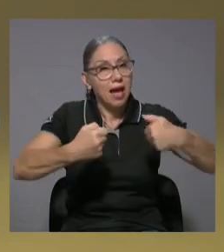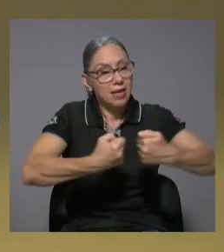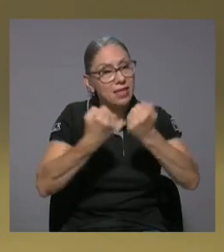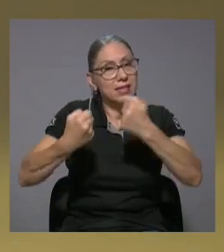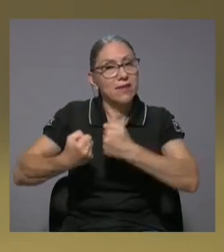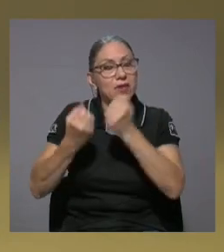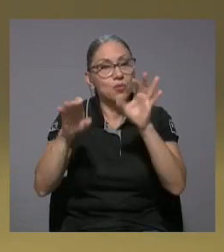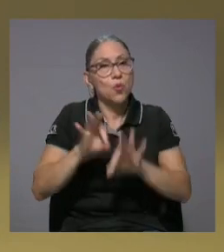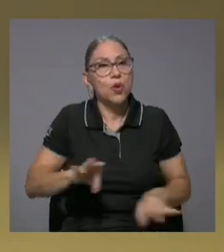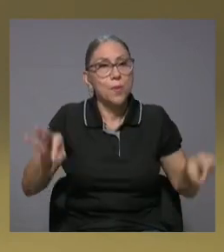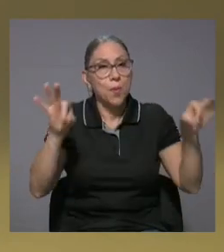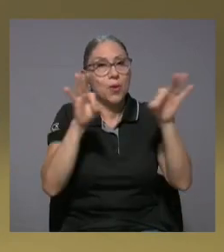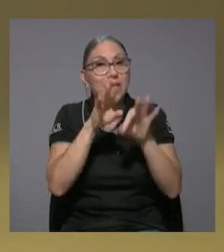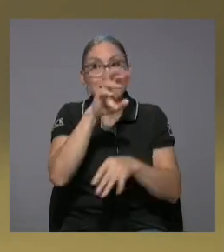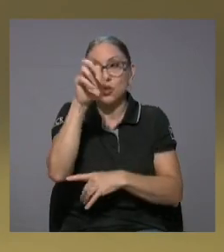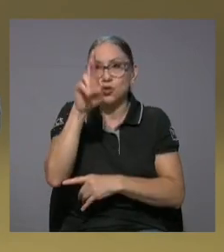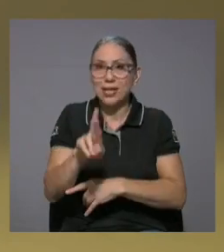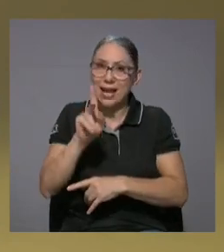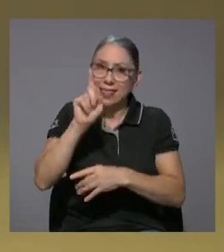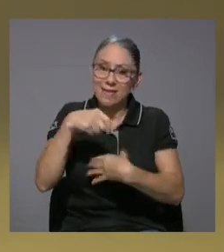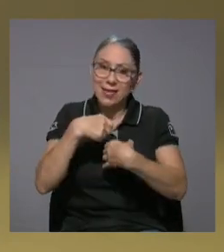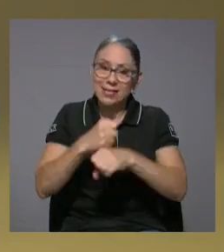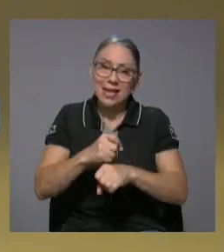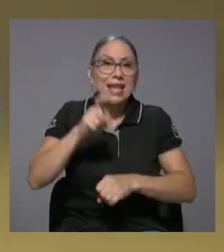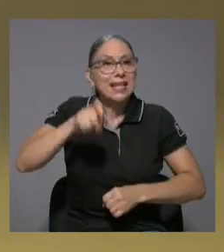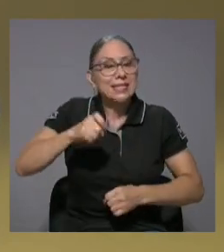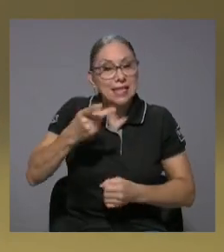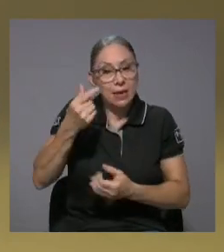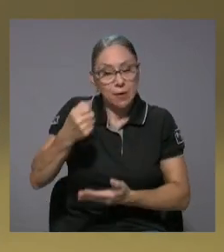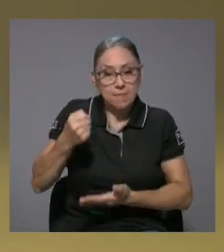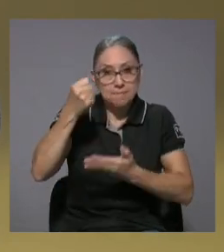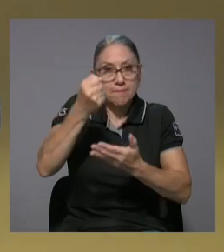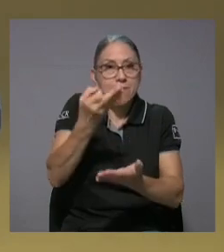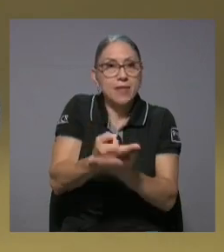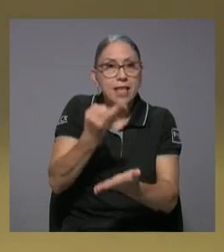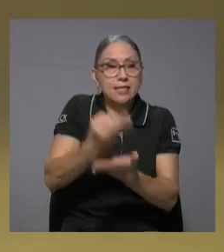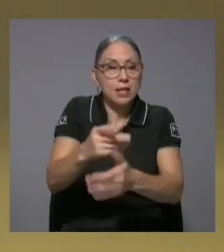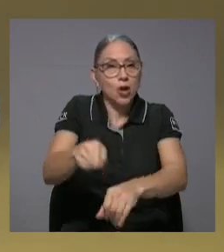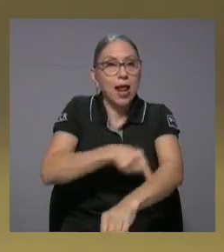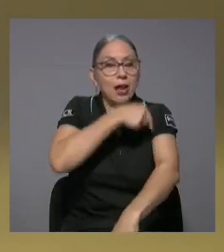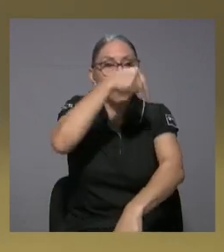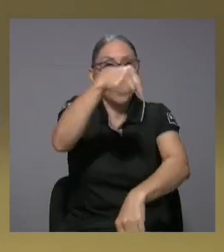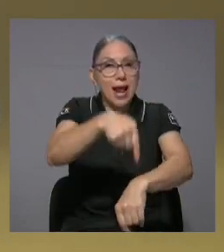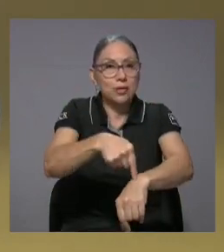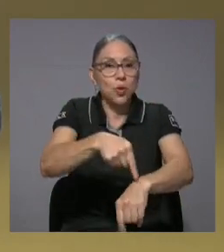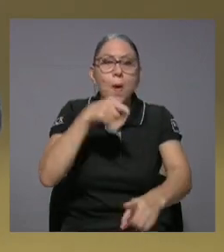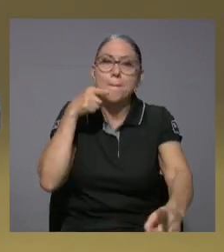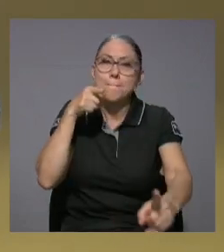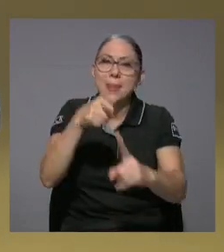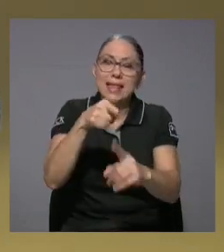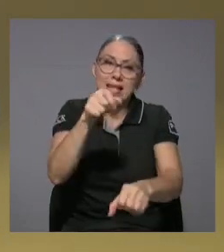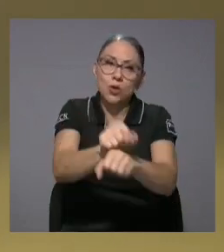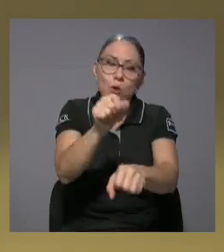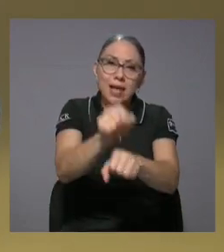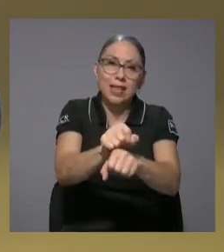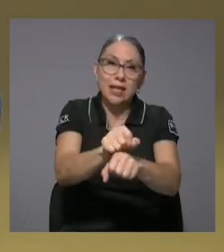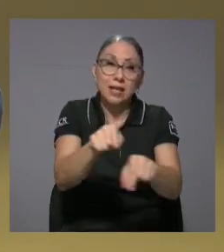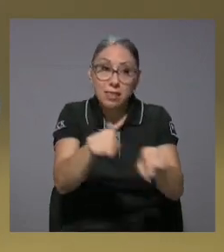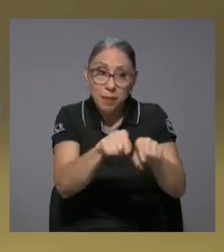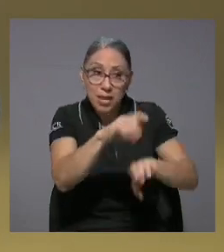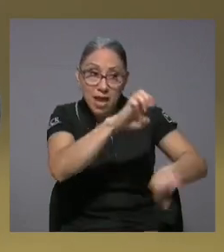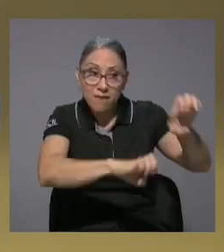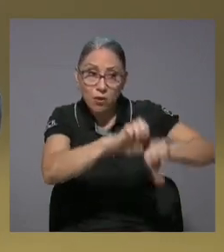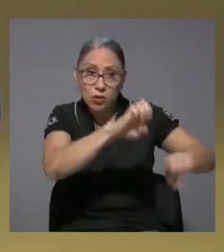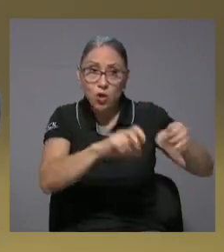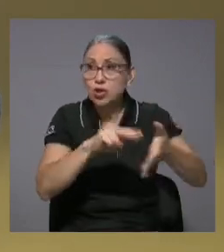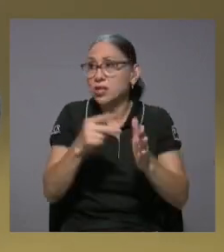que atender, que requieren financiamiento de largo plazo y metas concretas y evaluación de esas metas, porque aquí nadie está pidiendo cheques en blanco,